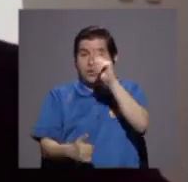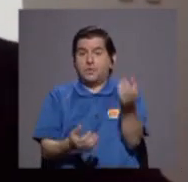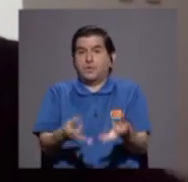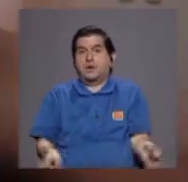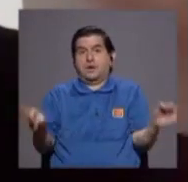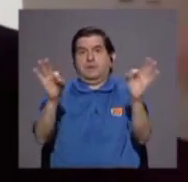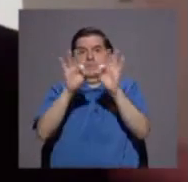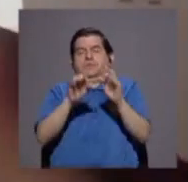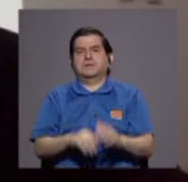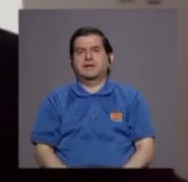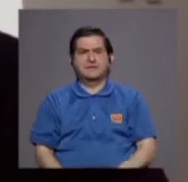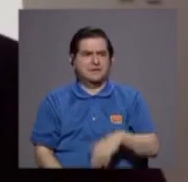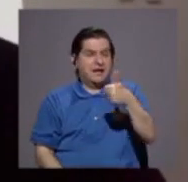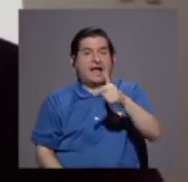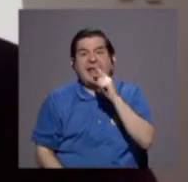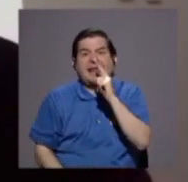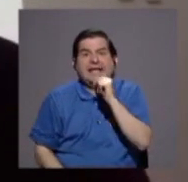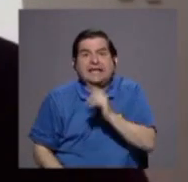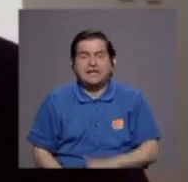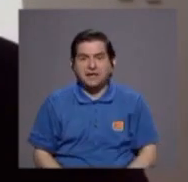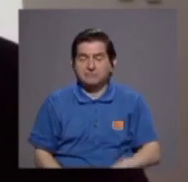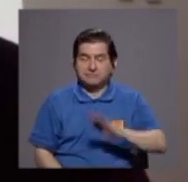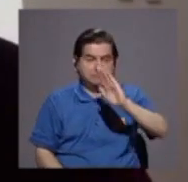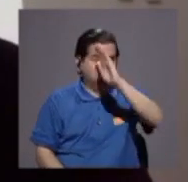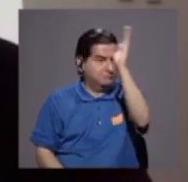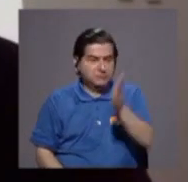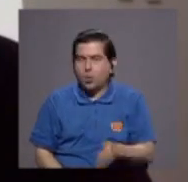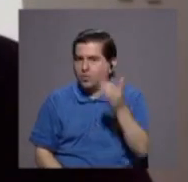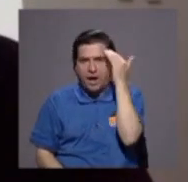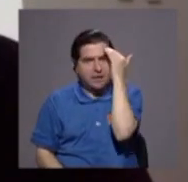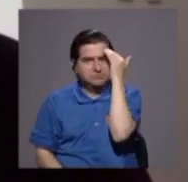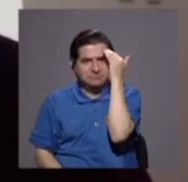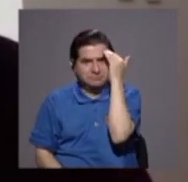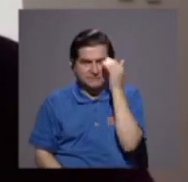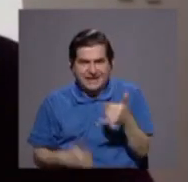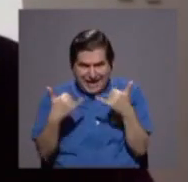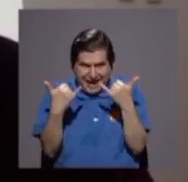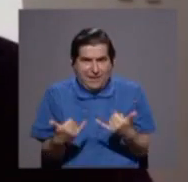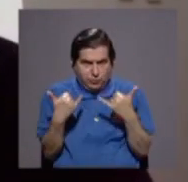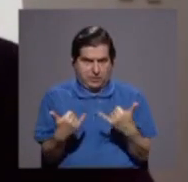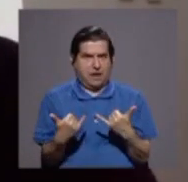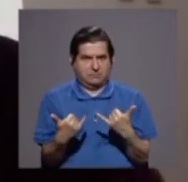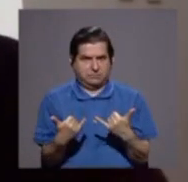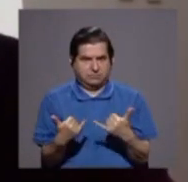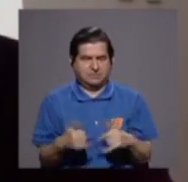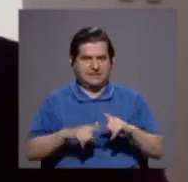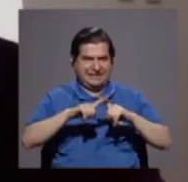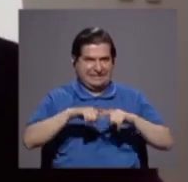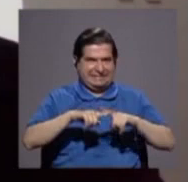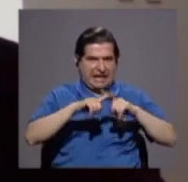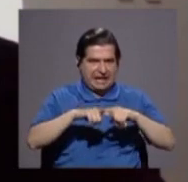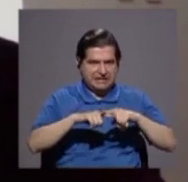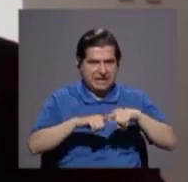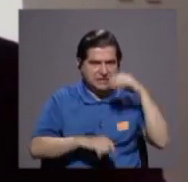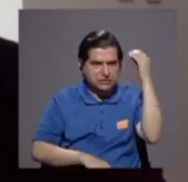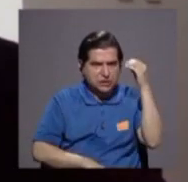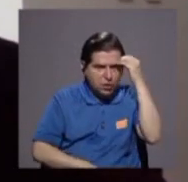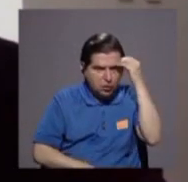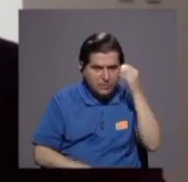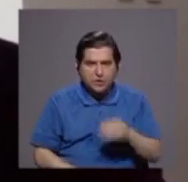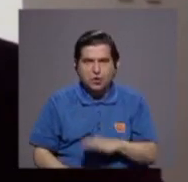aquí es, bueno, ¿quién ganará? Obviamente esto nunca se sabe, ¿verdad? En este momento, las tendencias de opinión y